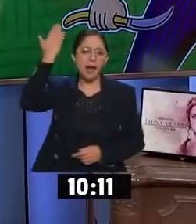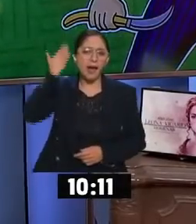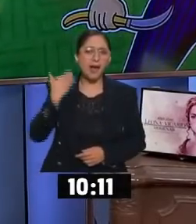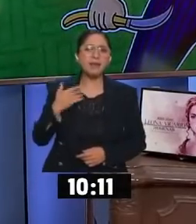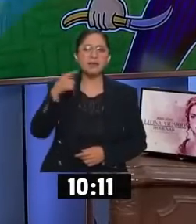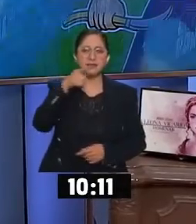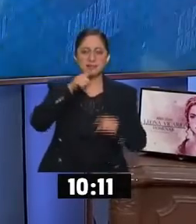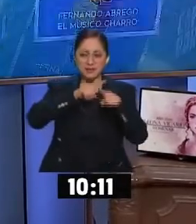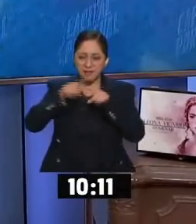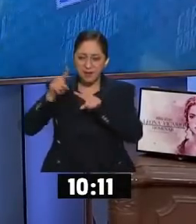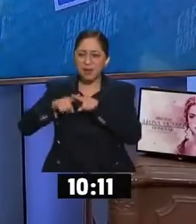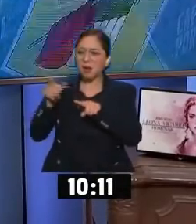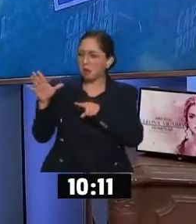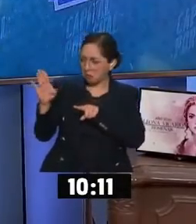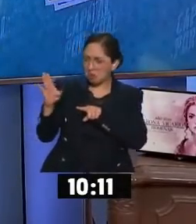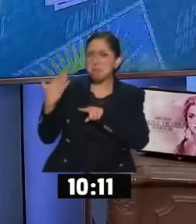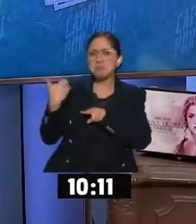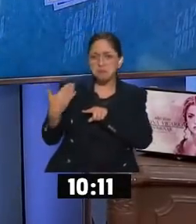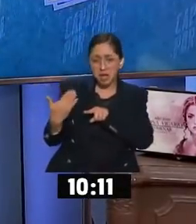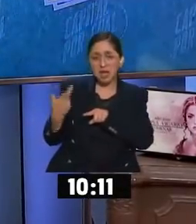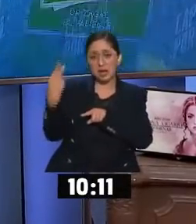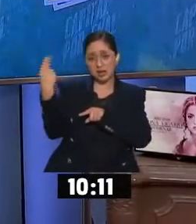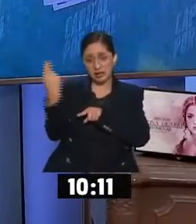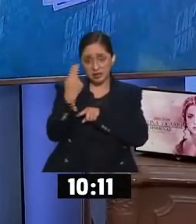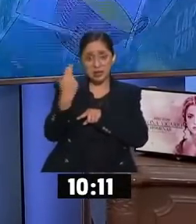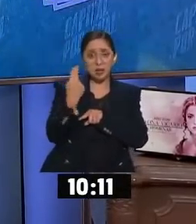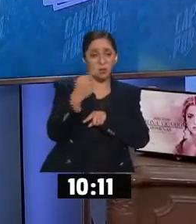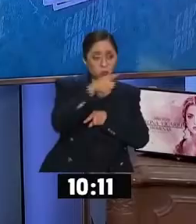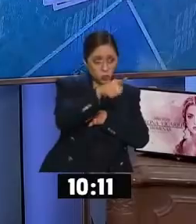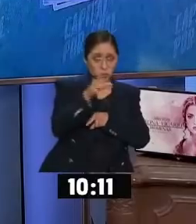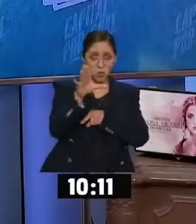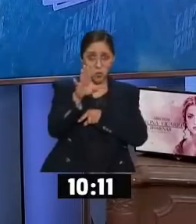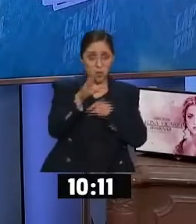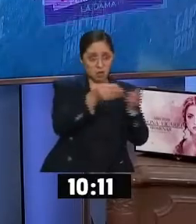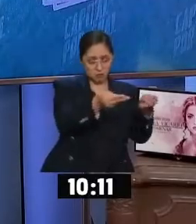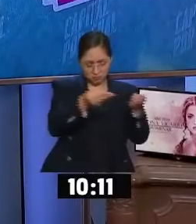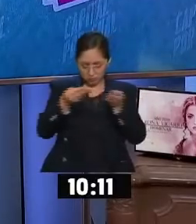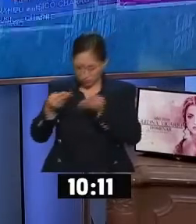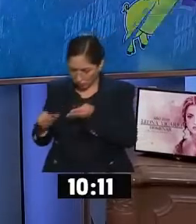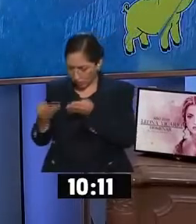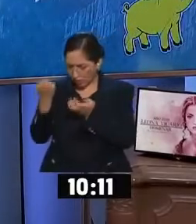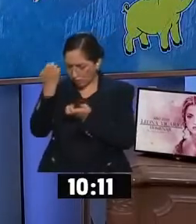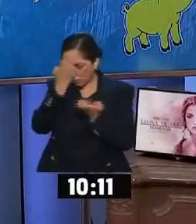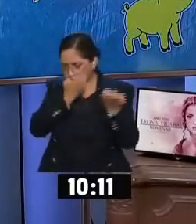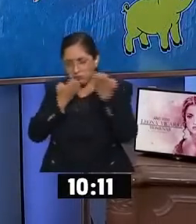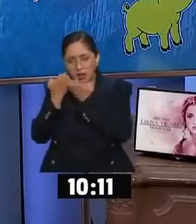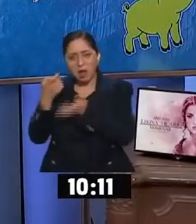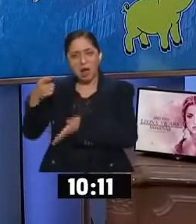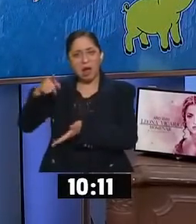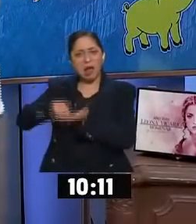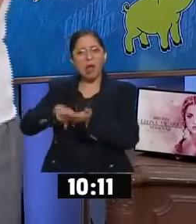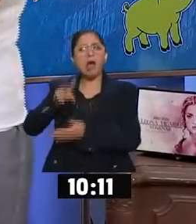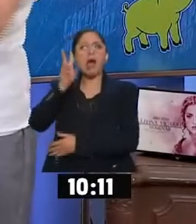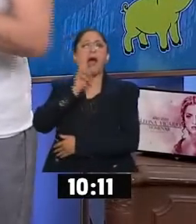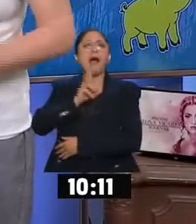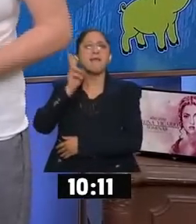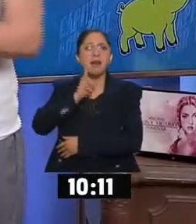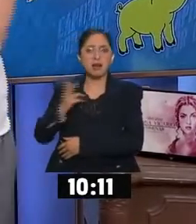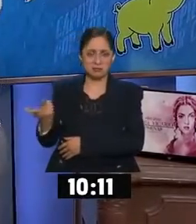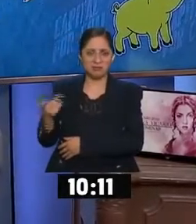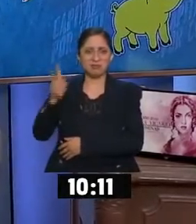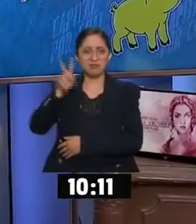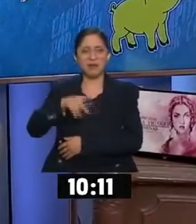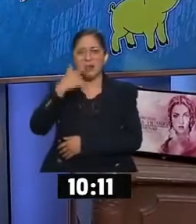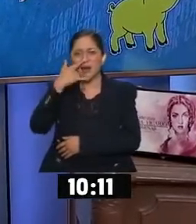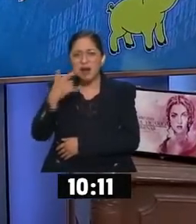los consumos y demás, pero decían, tráenos tu droga, te la analizamos, a ver qué te estás metiendo. Y era impresionante, porque sí salían